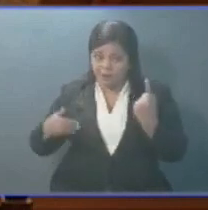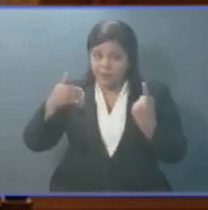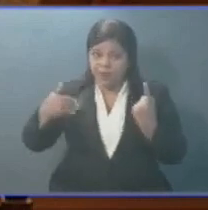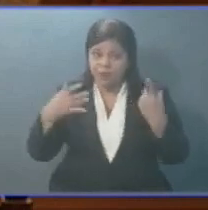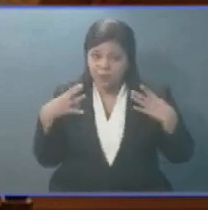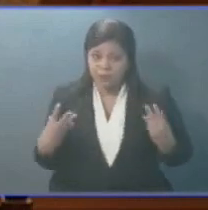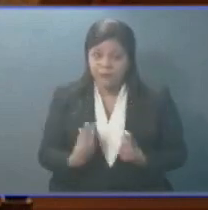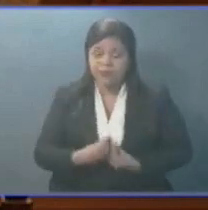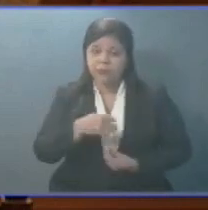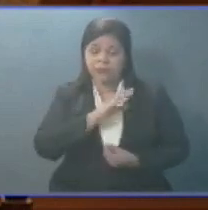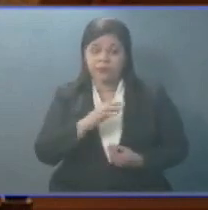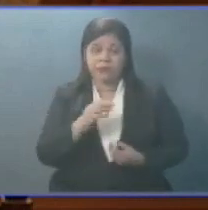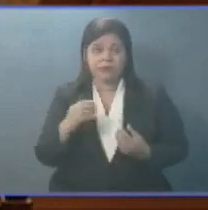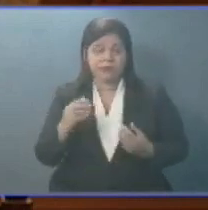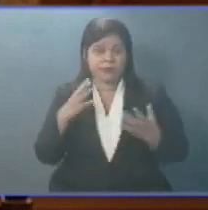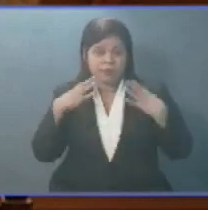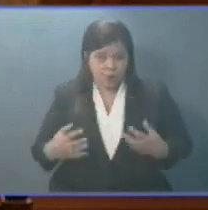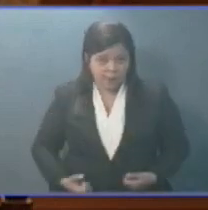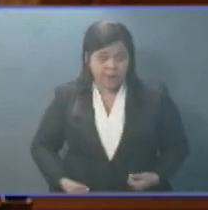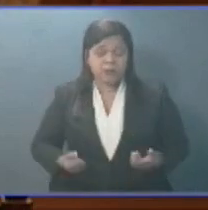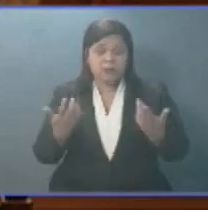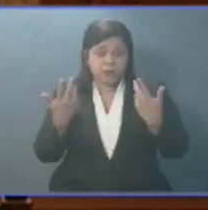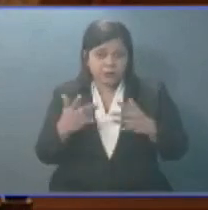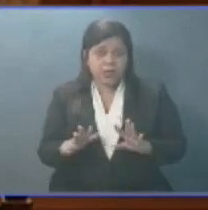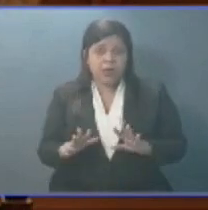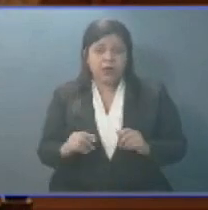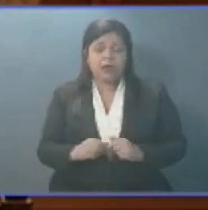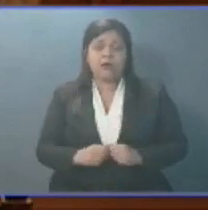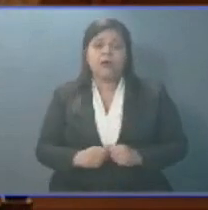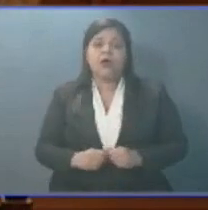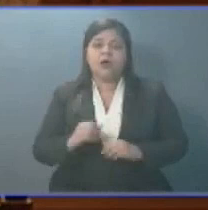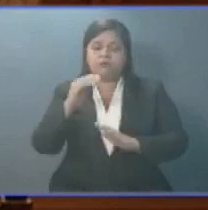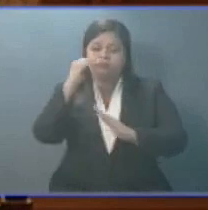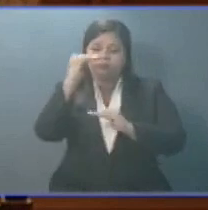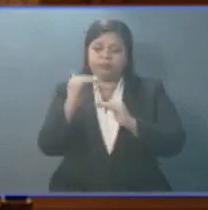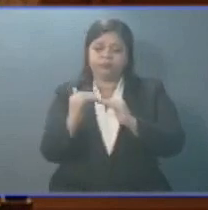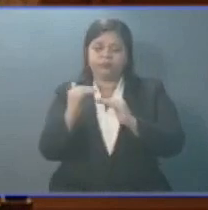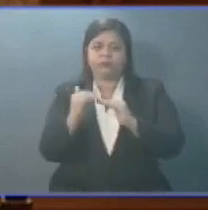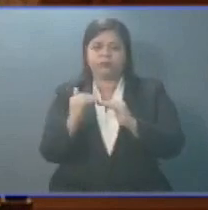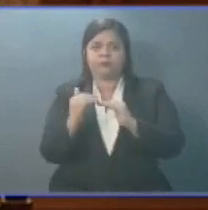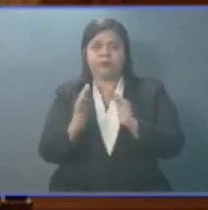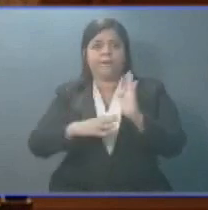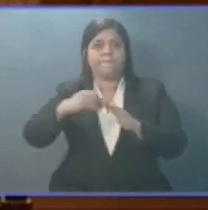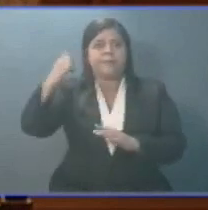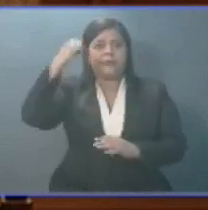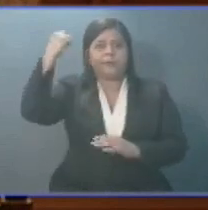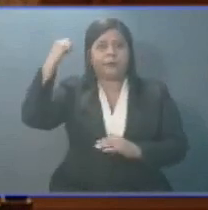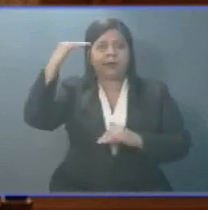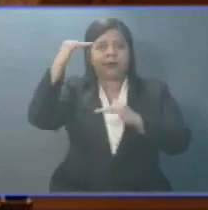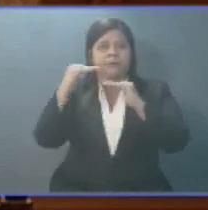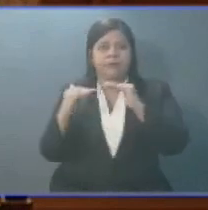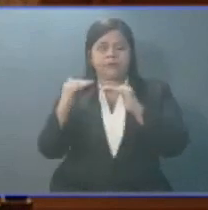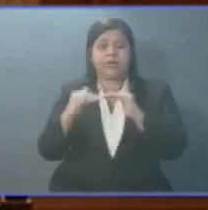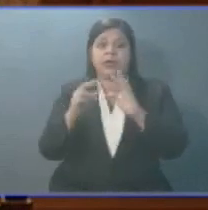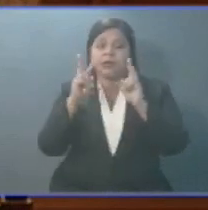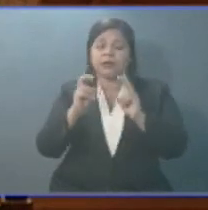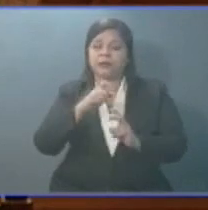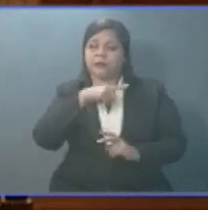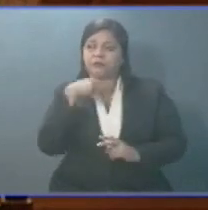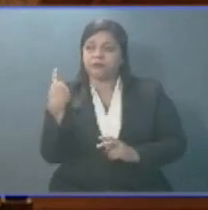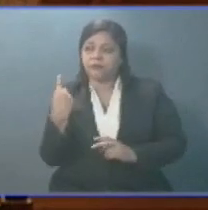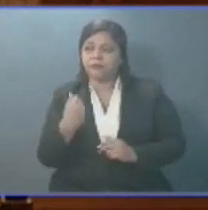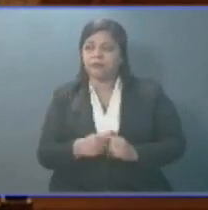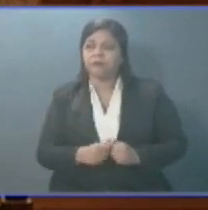del presidente bucl hemos logrado una reducción mucho más importante en tema de homicidios